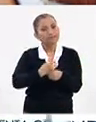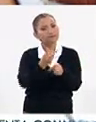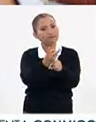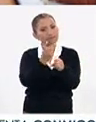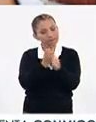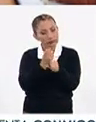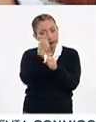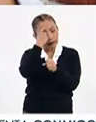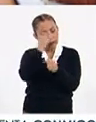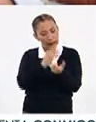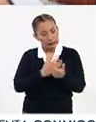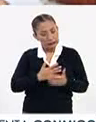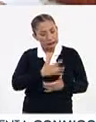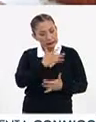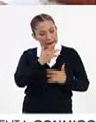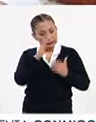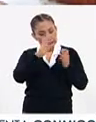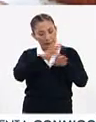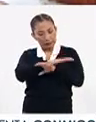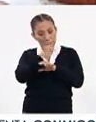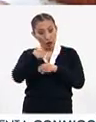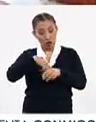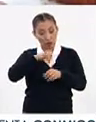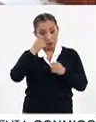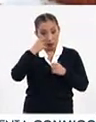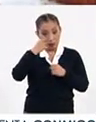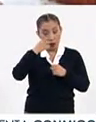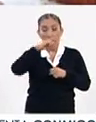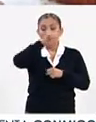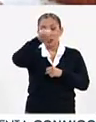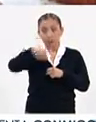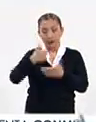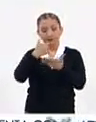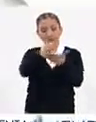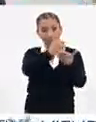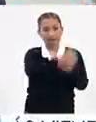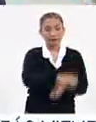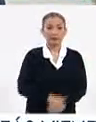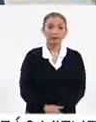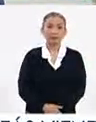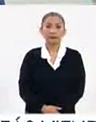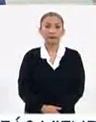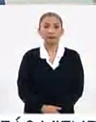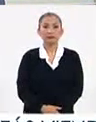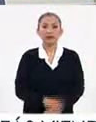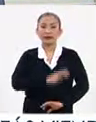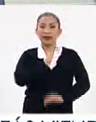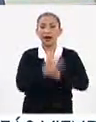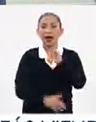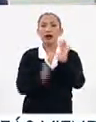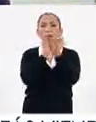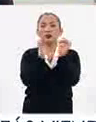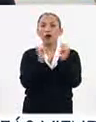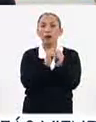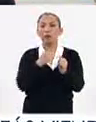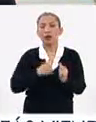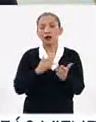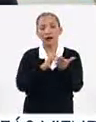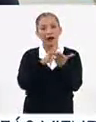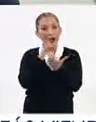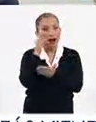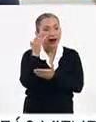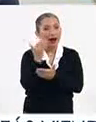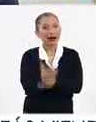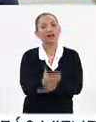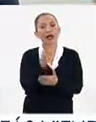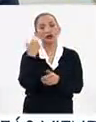mover conciencias, primero las nuestras y actuar en favor de los otros. Llegamos al final de Cuenta Conmigo. Les